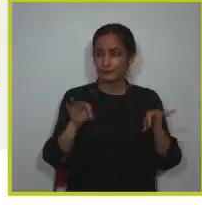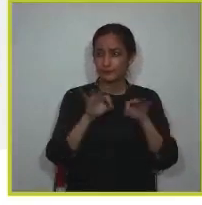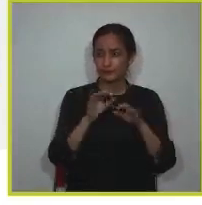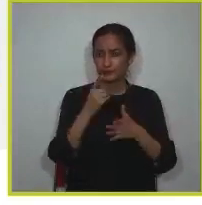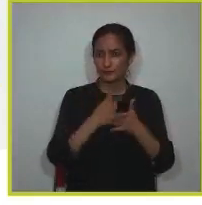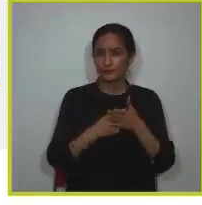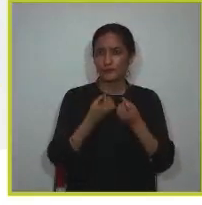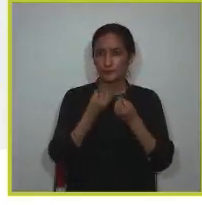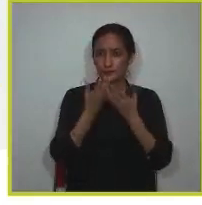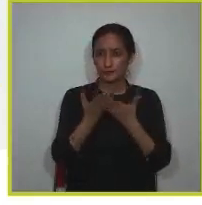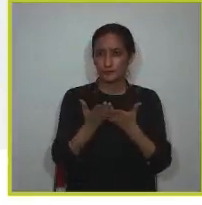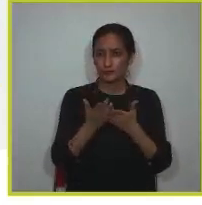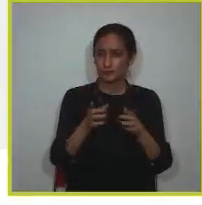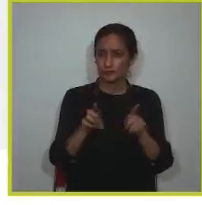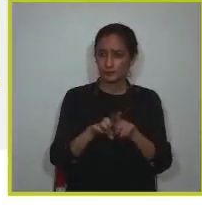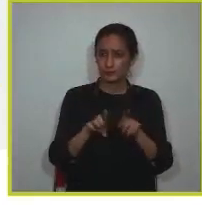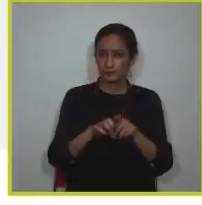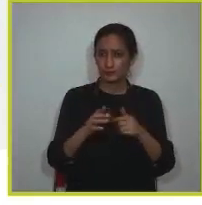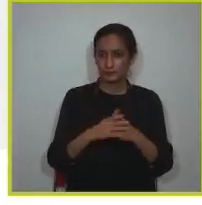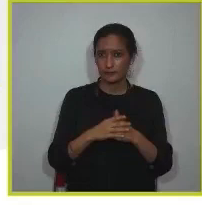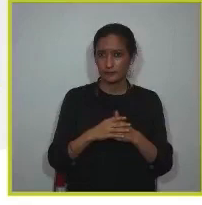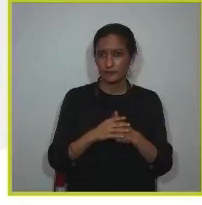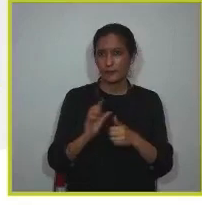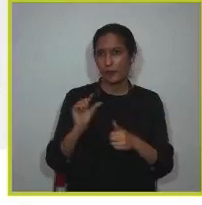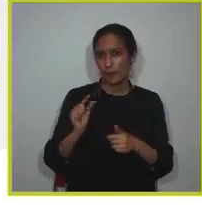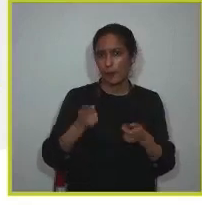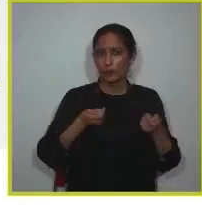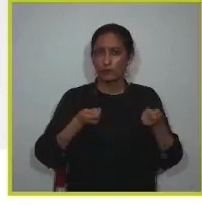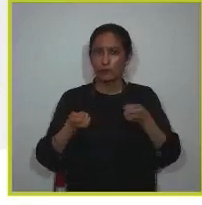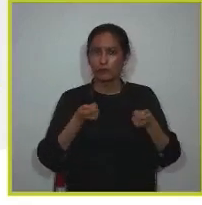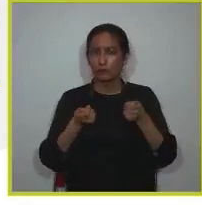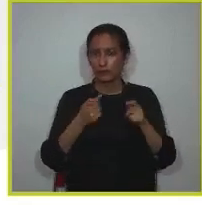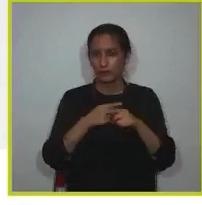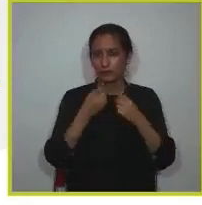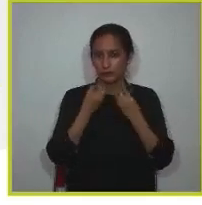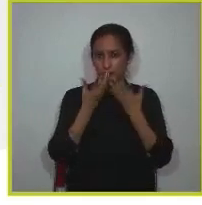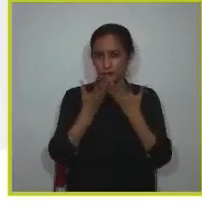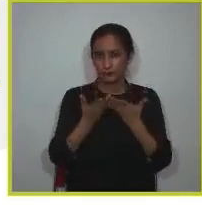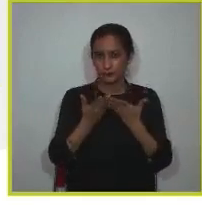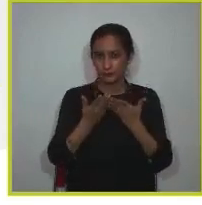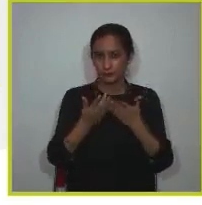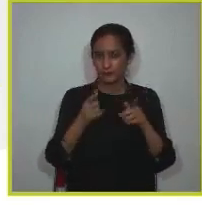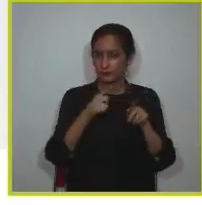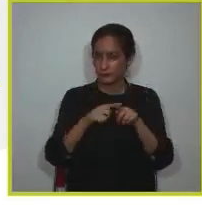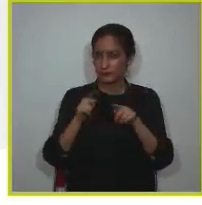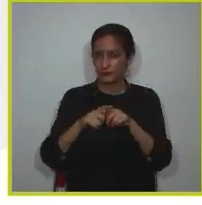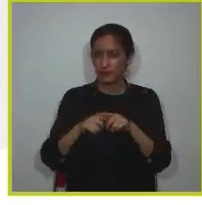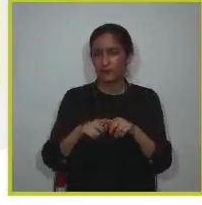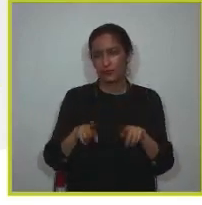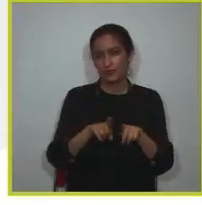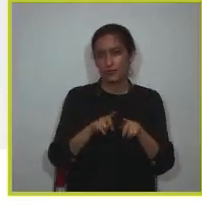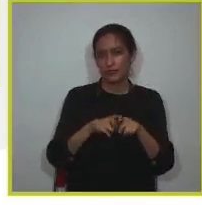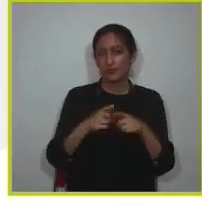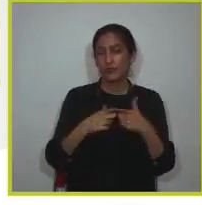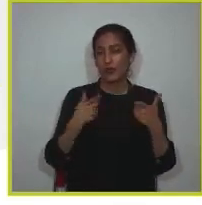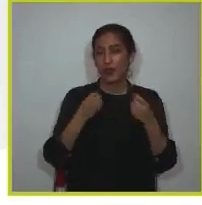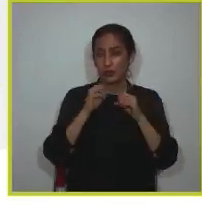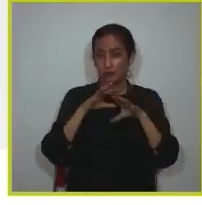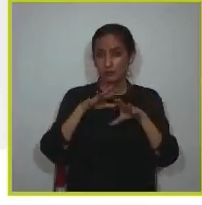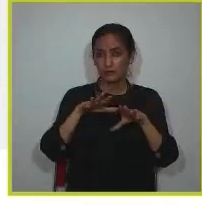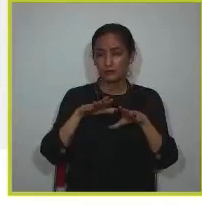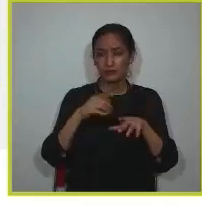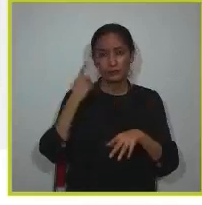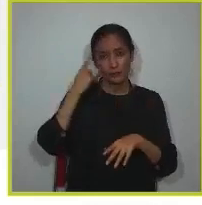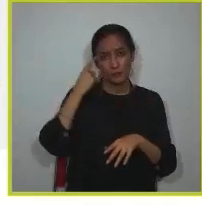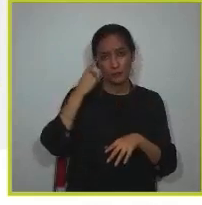difundirlo de hecho que tenemos pocos recursos para difundirlo en medios digamos de la de Gran difusión pero